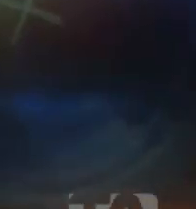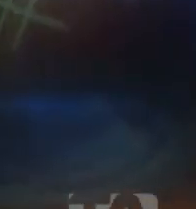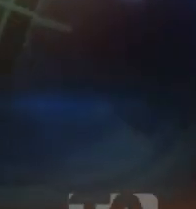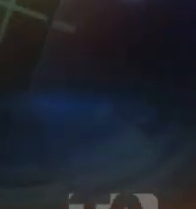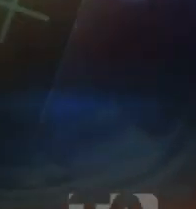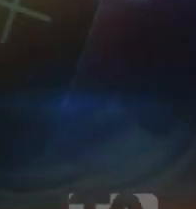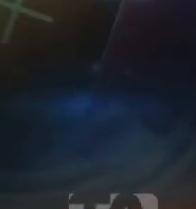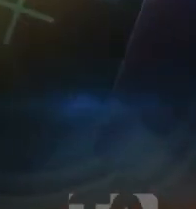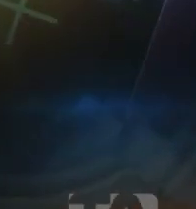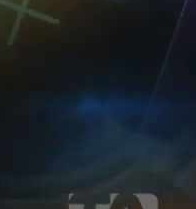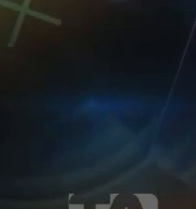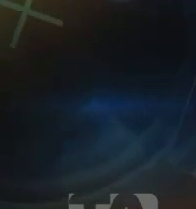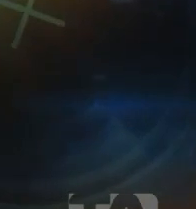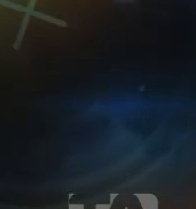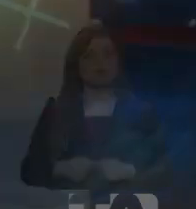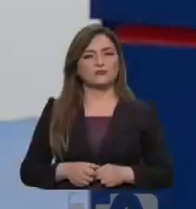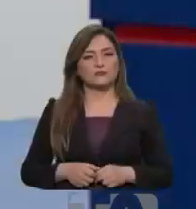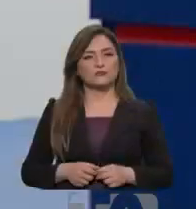De primera mano.